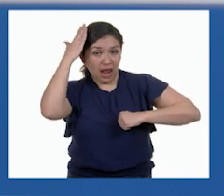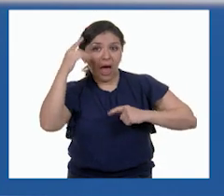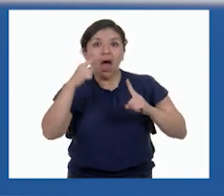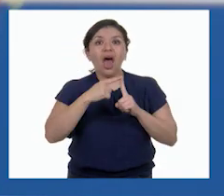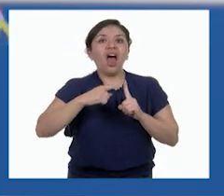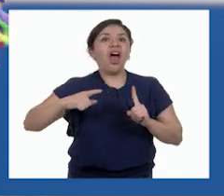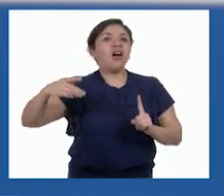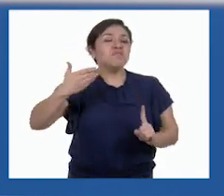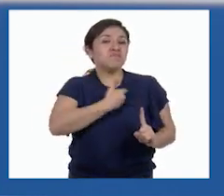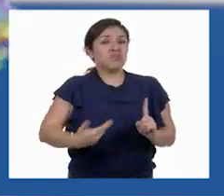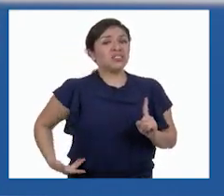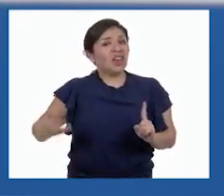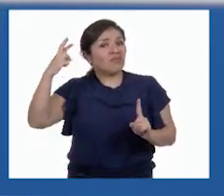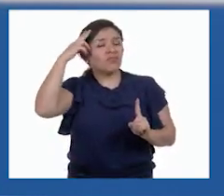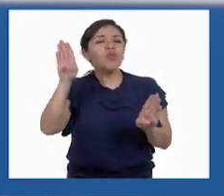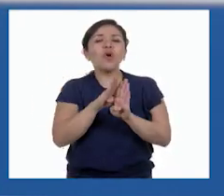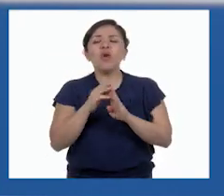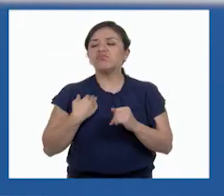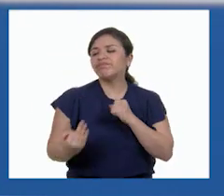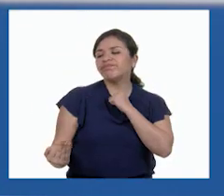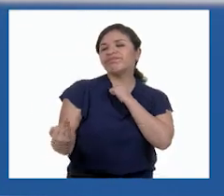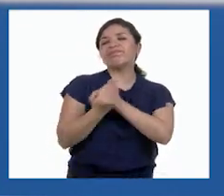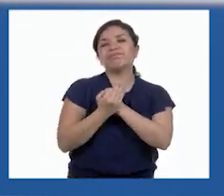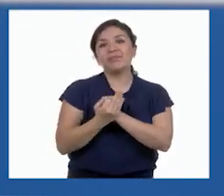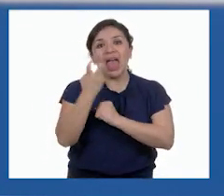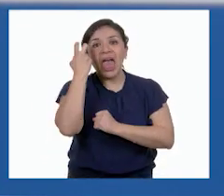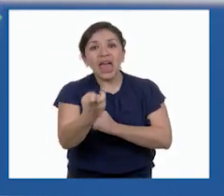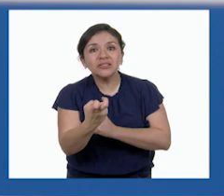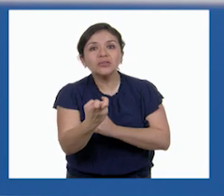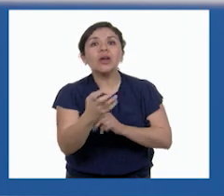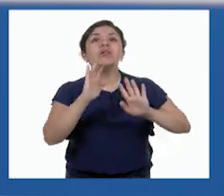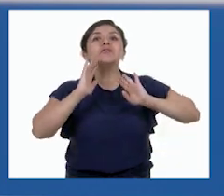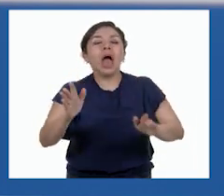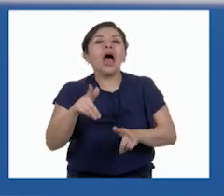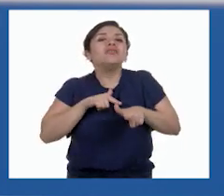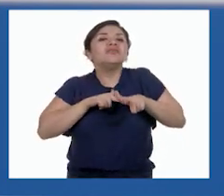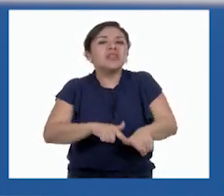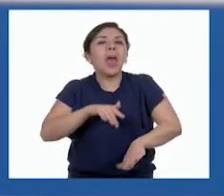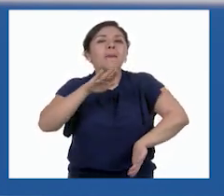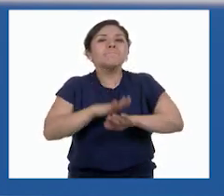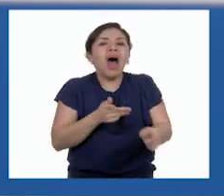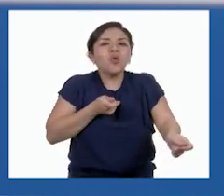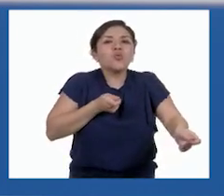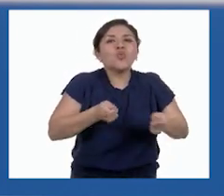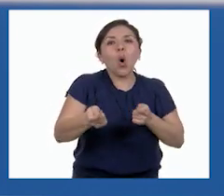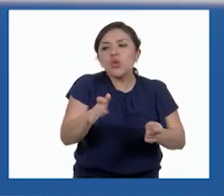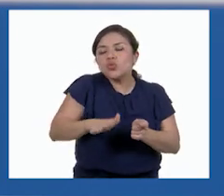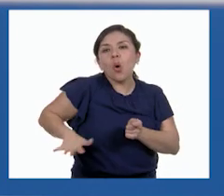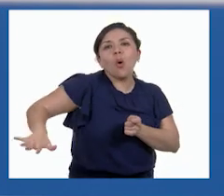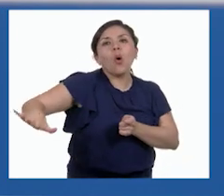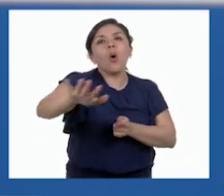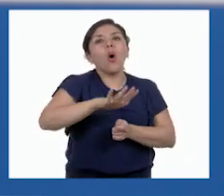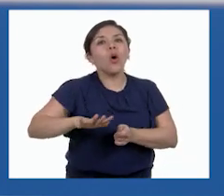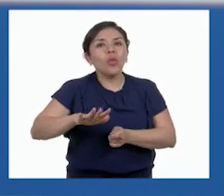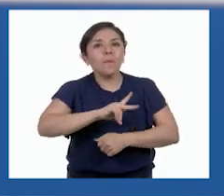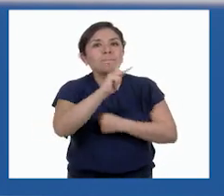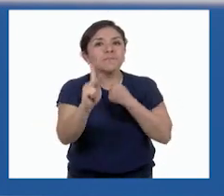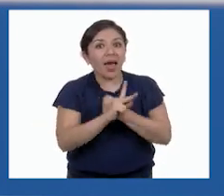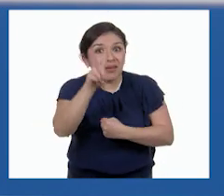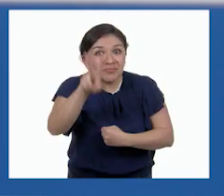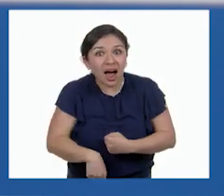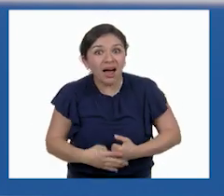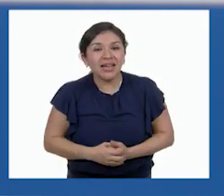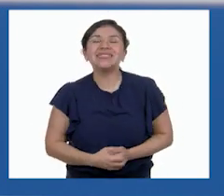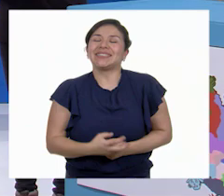Díaz los hacía sus aliados y así mantenía sus territorios bajo control, ¿cierto,